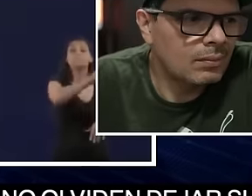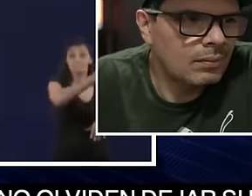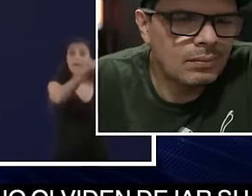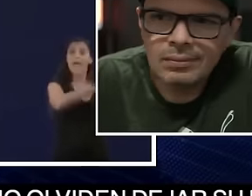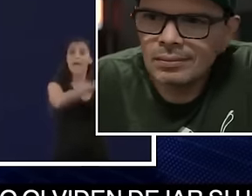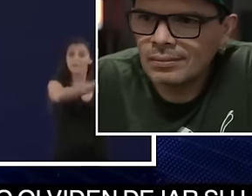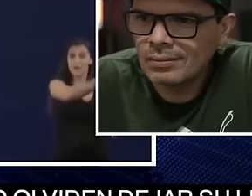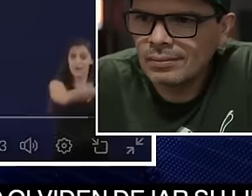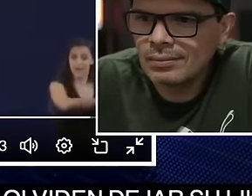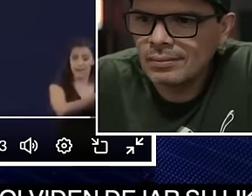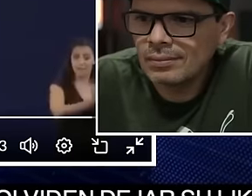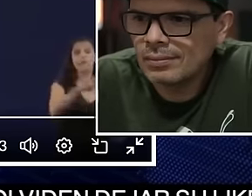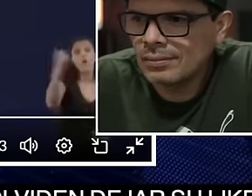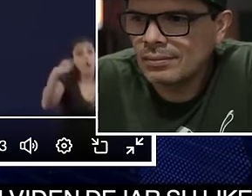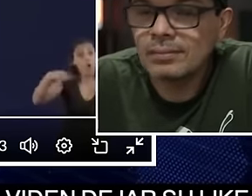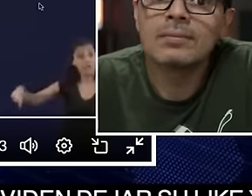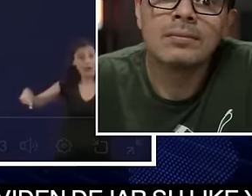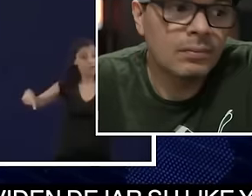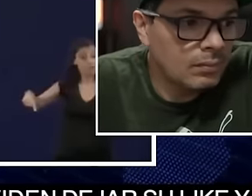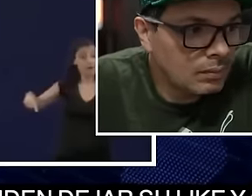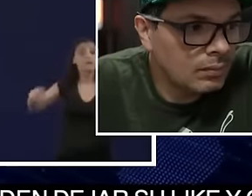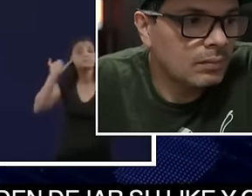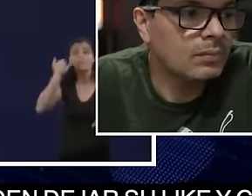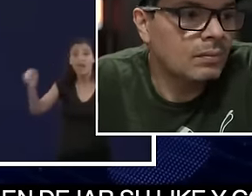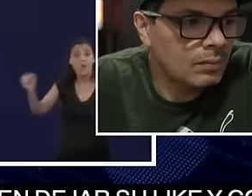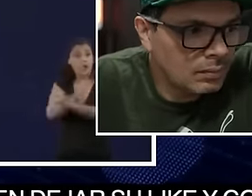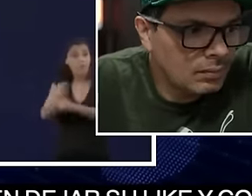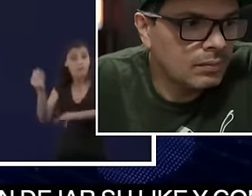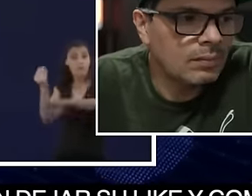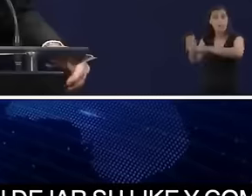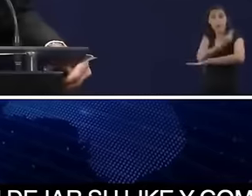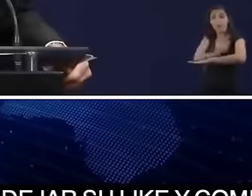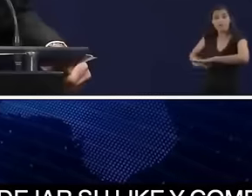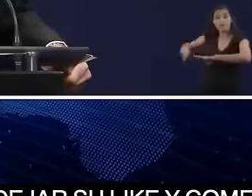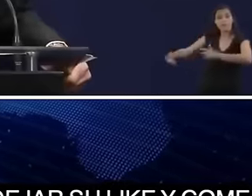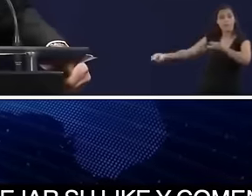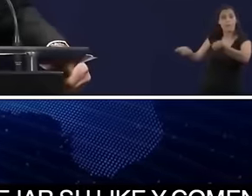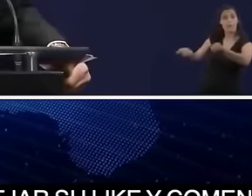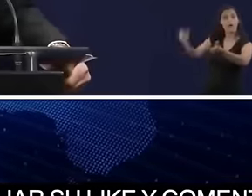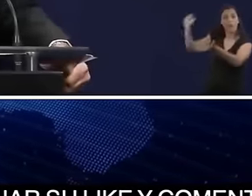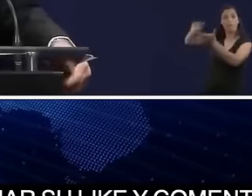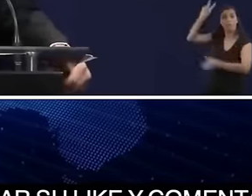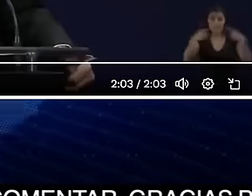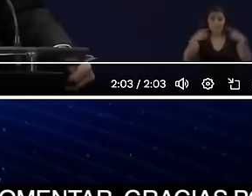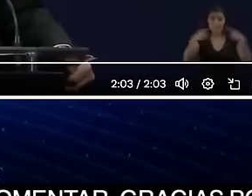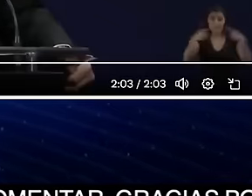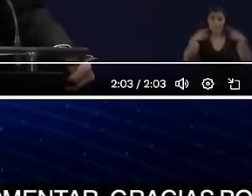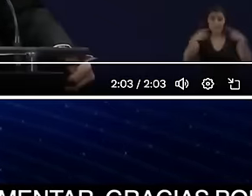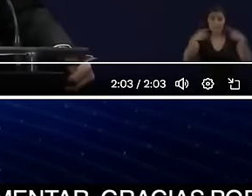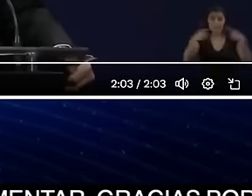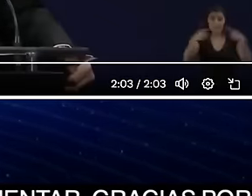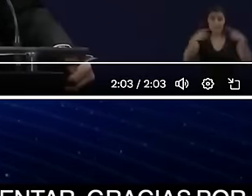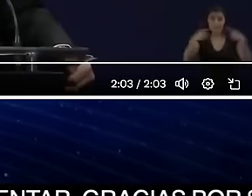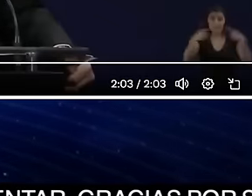elecciones y otra cosa es que efectivamente sea el presidente electo y que hoy esté dirigiendo los destinos de Venezuela eso no está ocurriendo ahí estaban